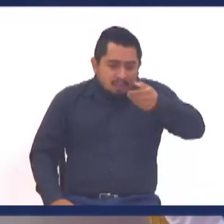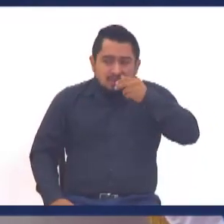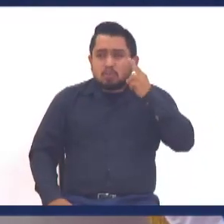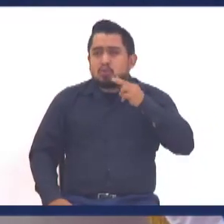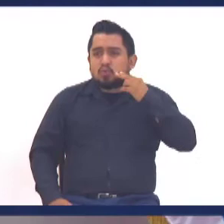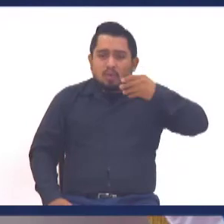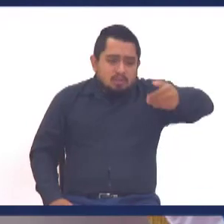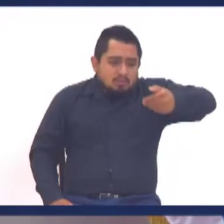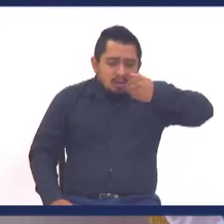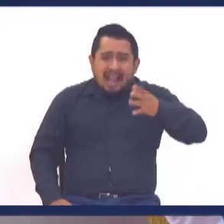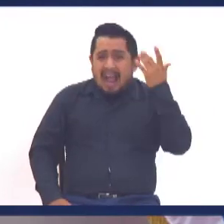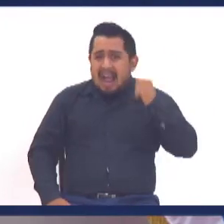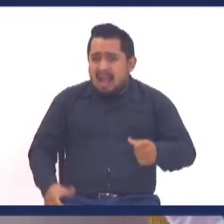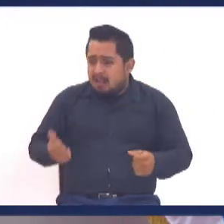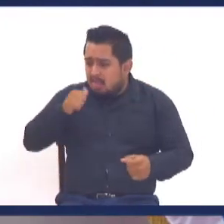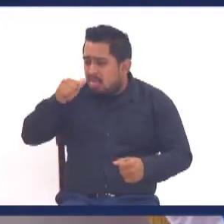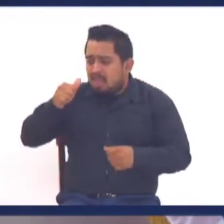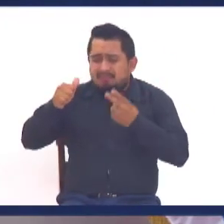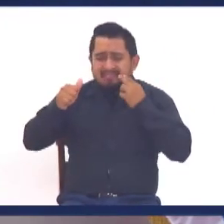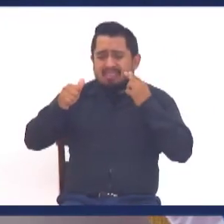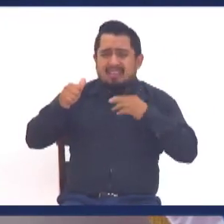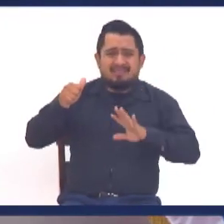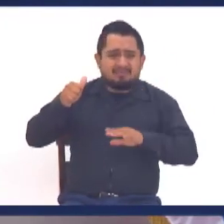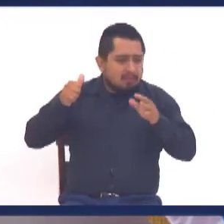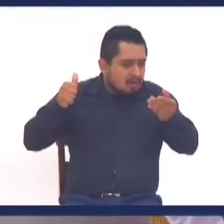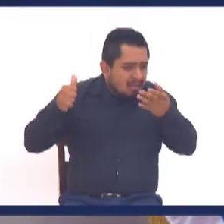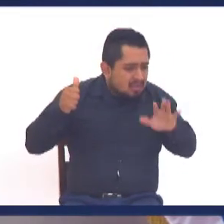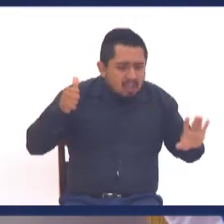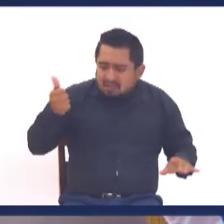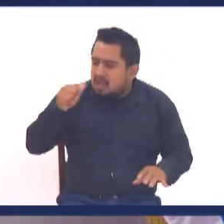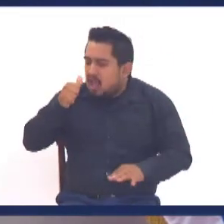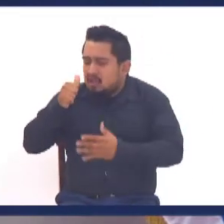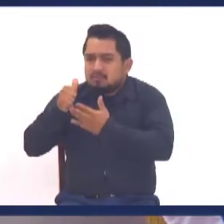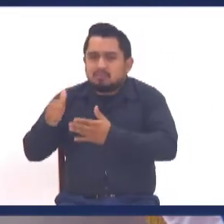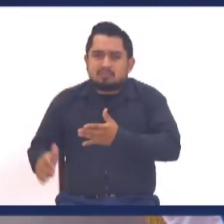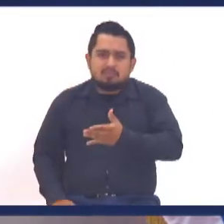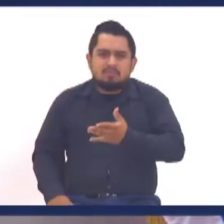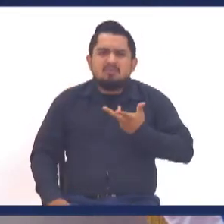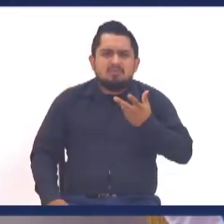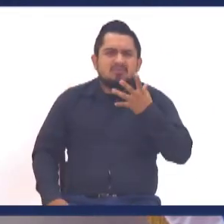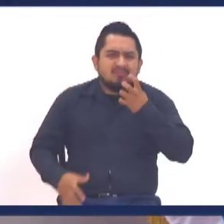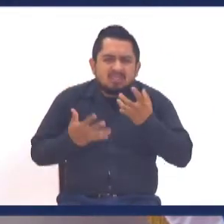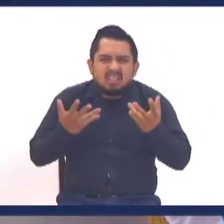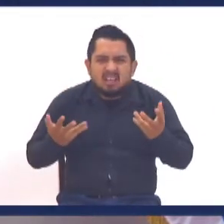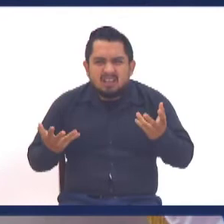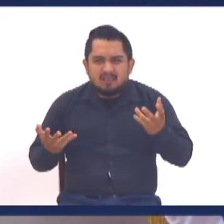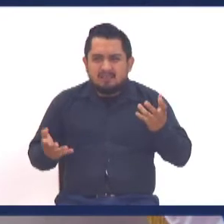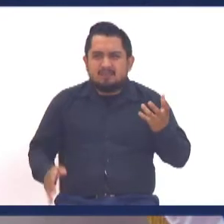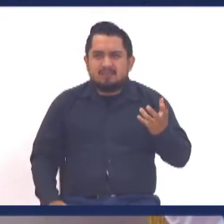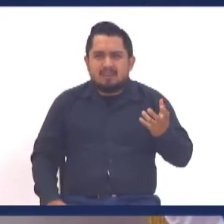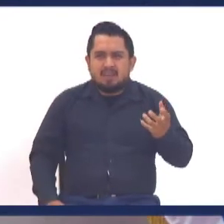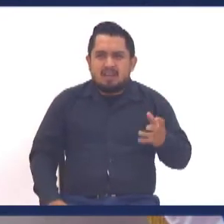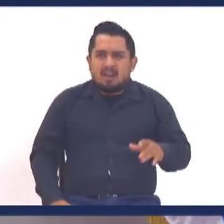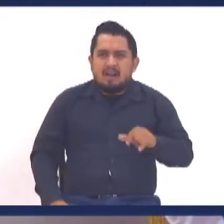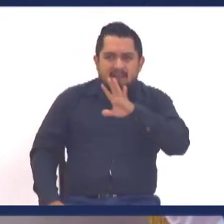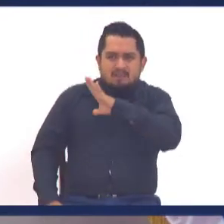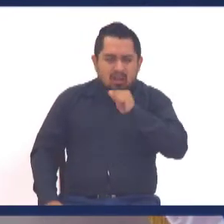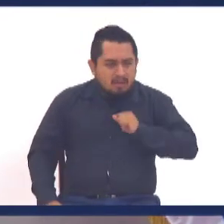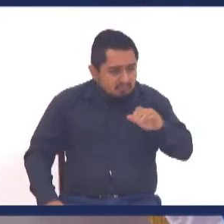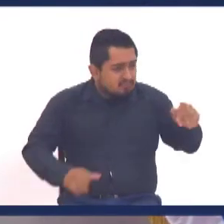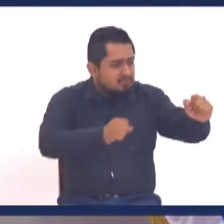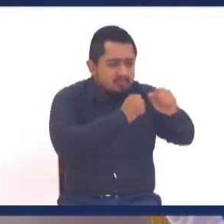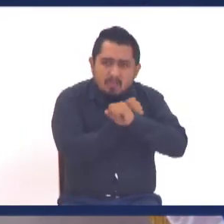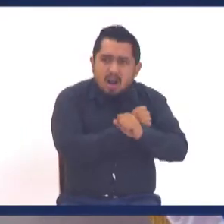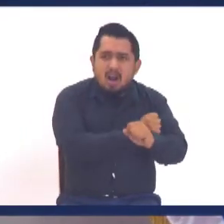porque antes no sentía y no era bueno no quería hoy que queremos hoy queremos a nuestra familia